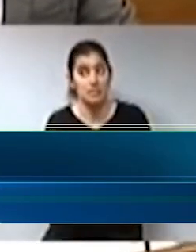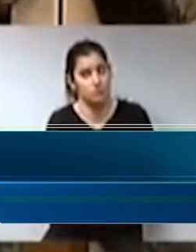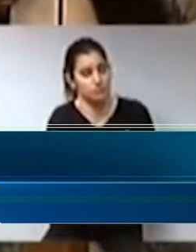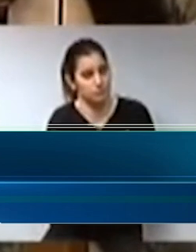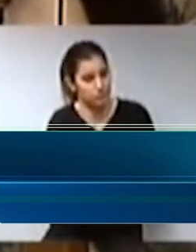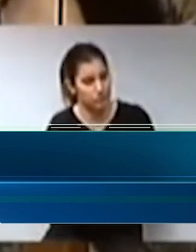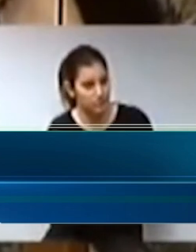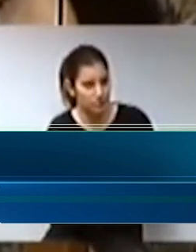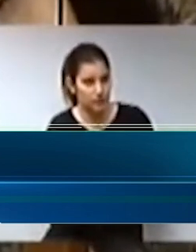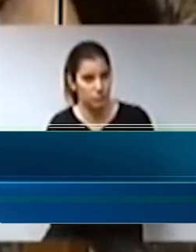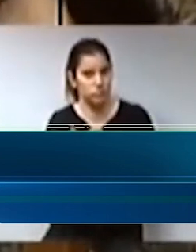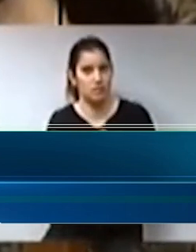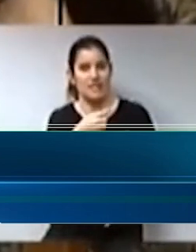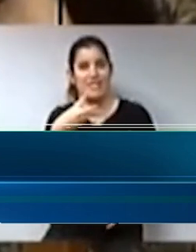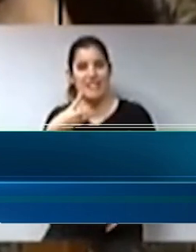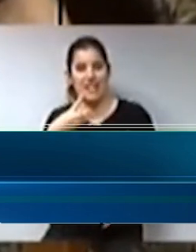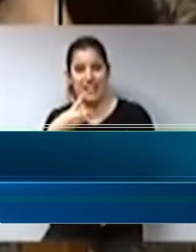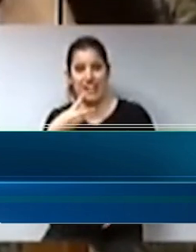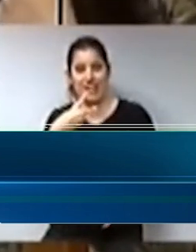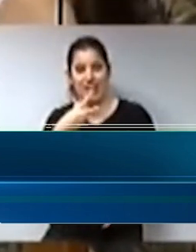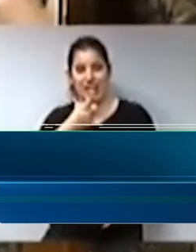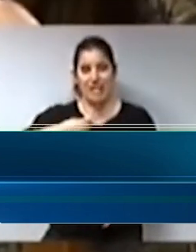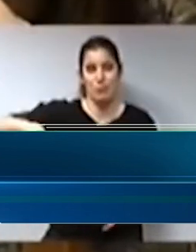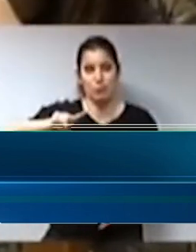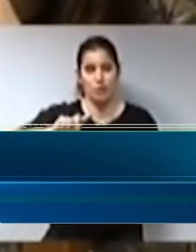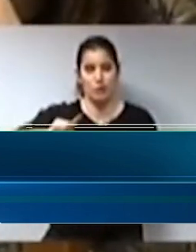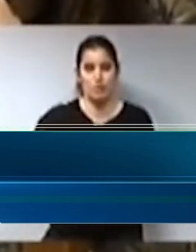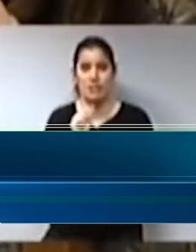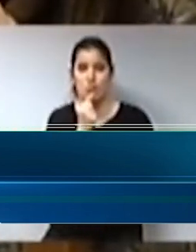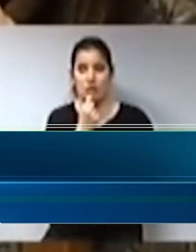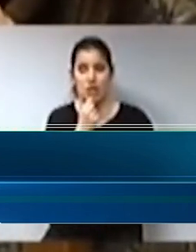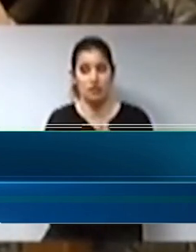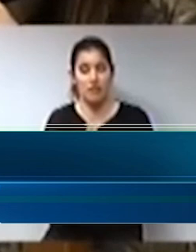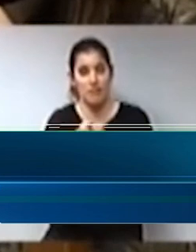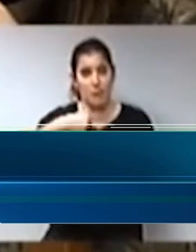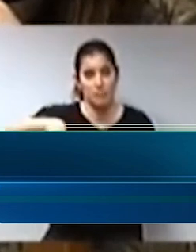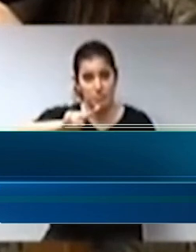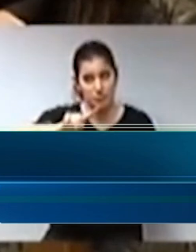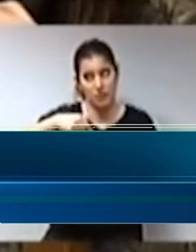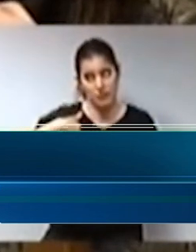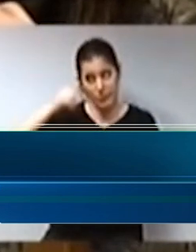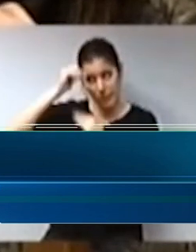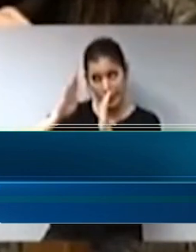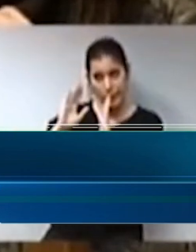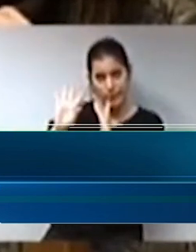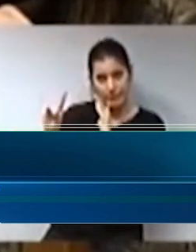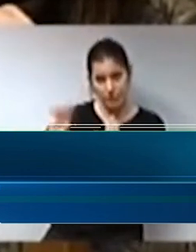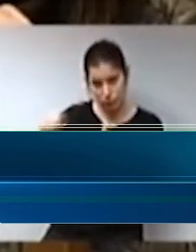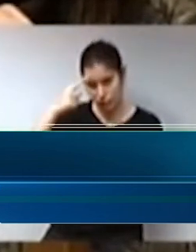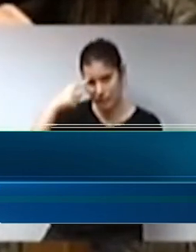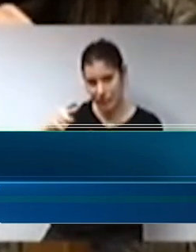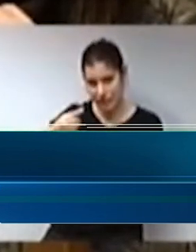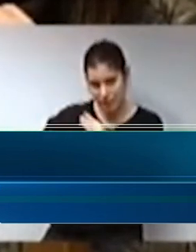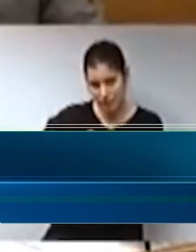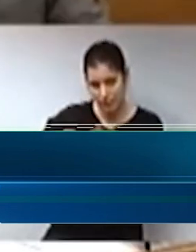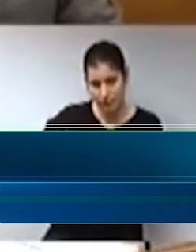que en los ayuntamientos hay grandes problemas. ¿Qué se está haciendo? Pues intentando ganar tiempo. El ejemplo de la tasa turística, pues mira, yo no me pongo de acuerdo con mi